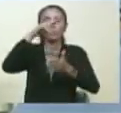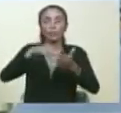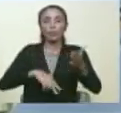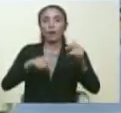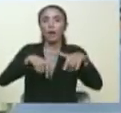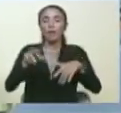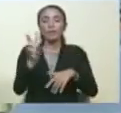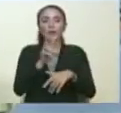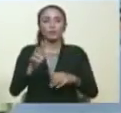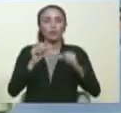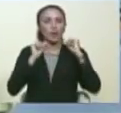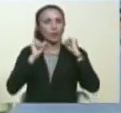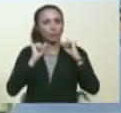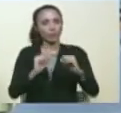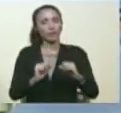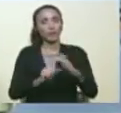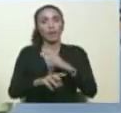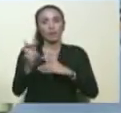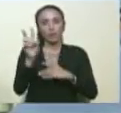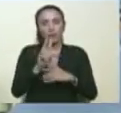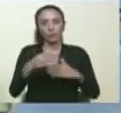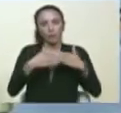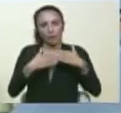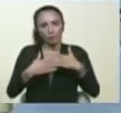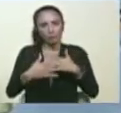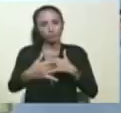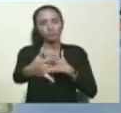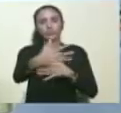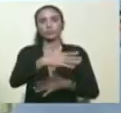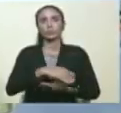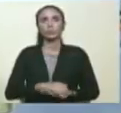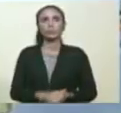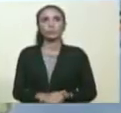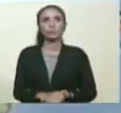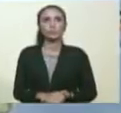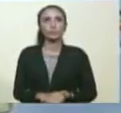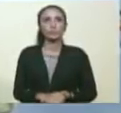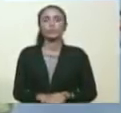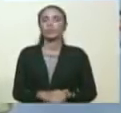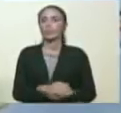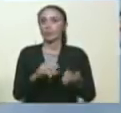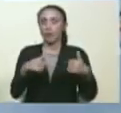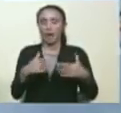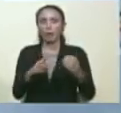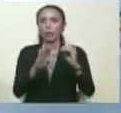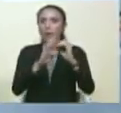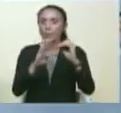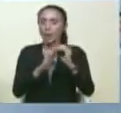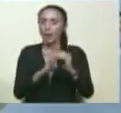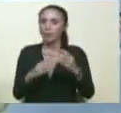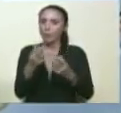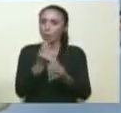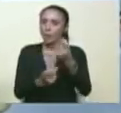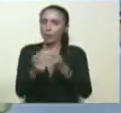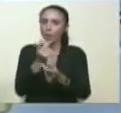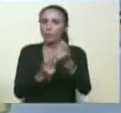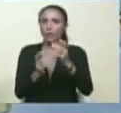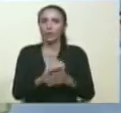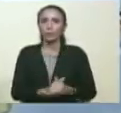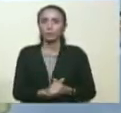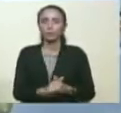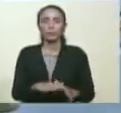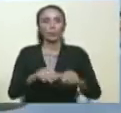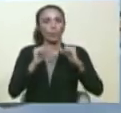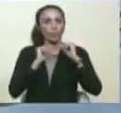ha resistido y Venezuela va a avanzar y va a vencer. Con nuestro Petro, con nuestra economía, con nuestro